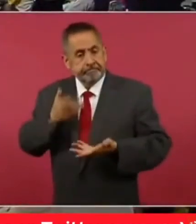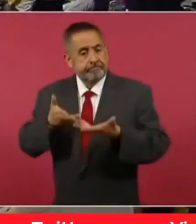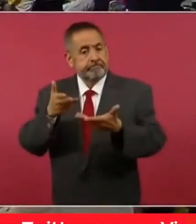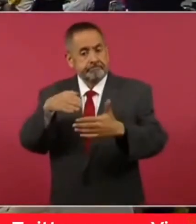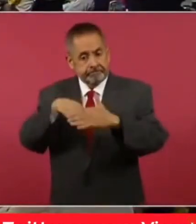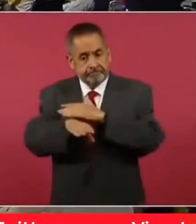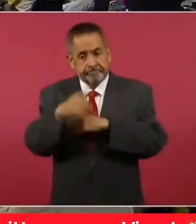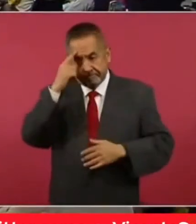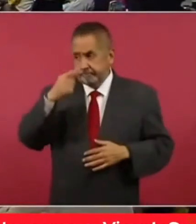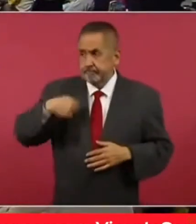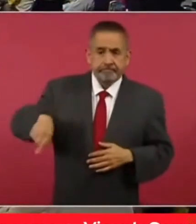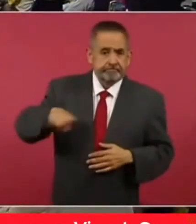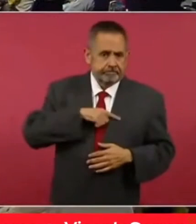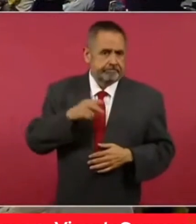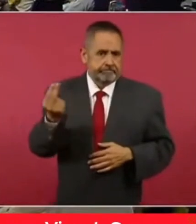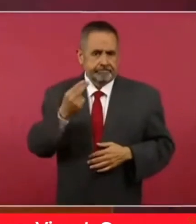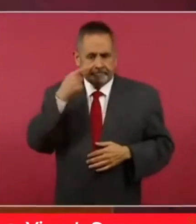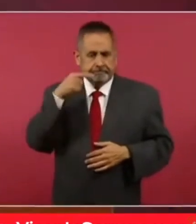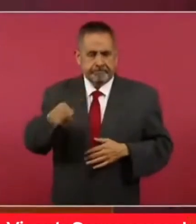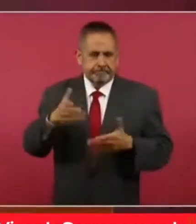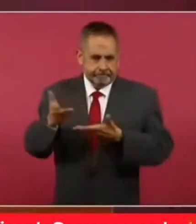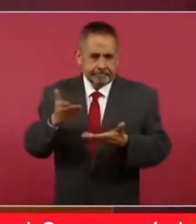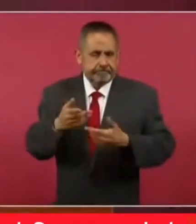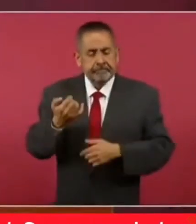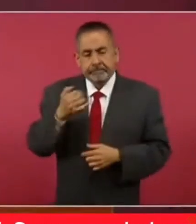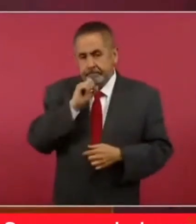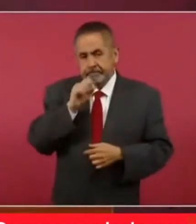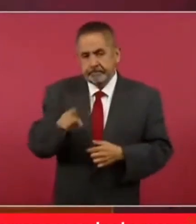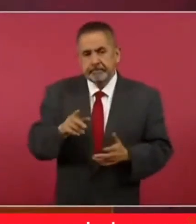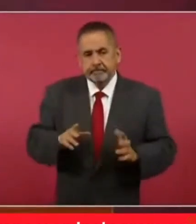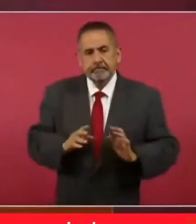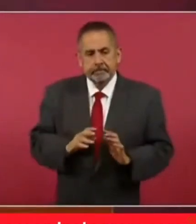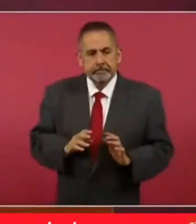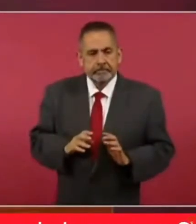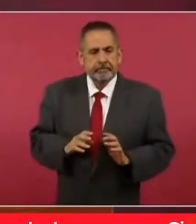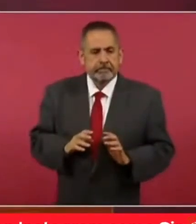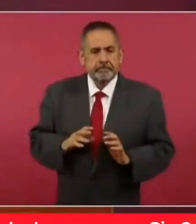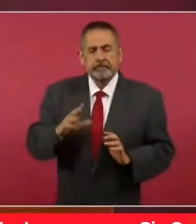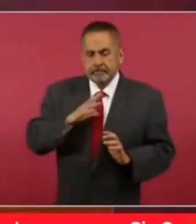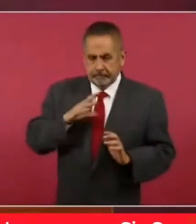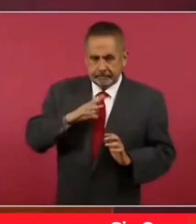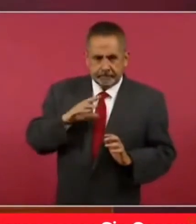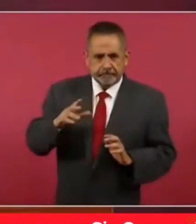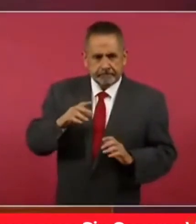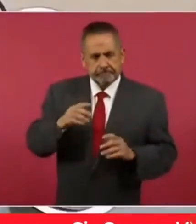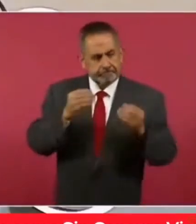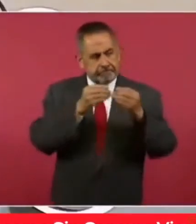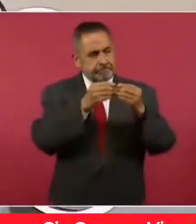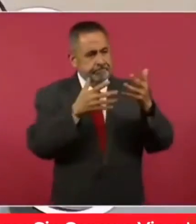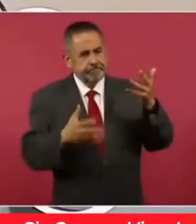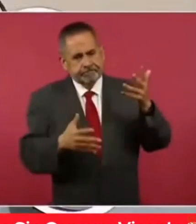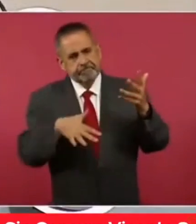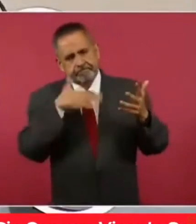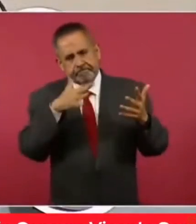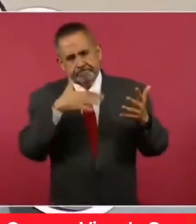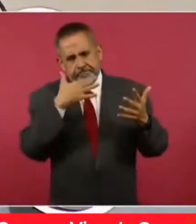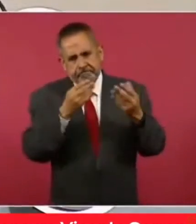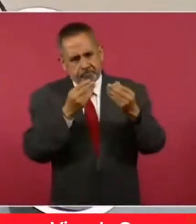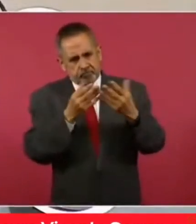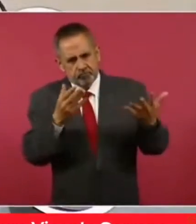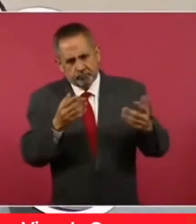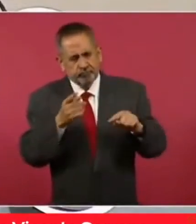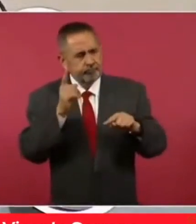que tenemos necesidad de estos servicios, y pues sí, hay una estela de corrupción que